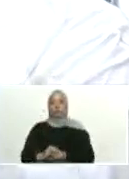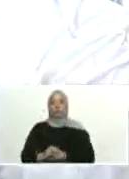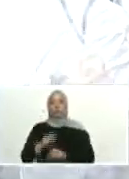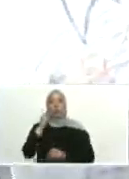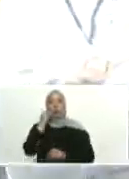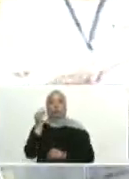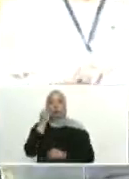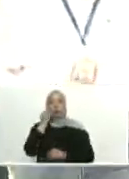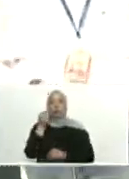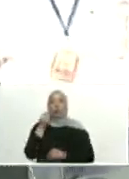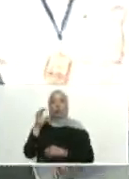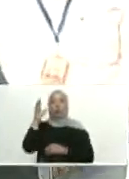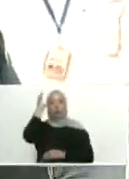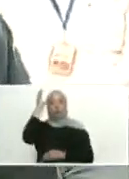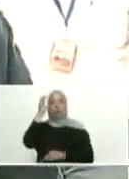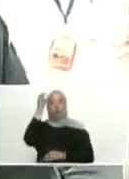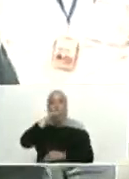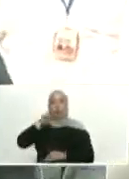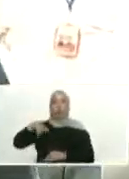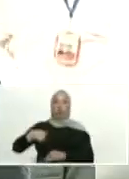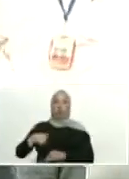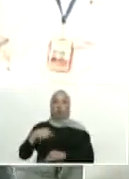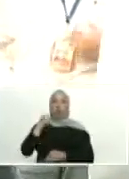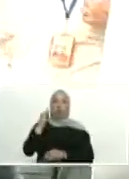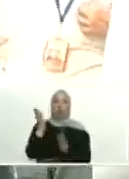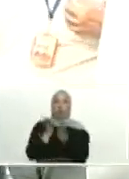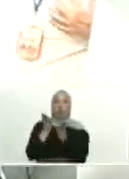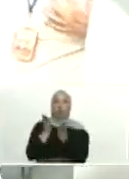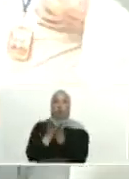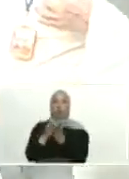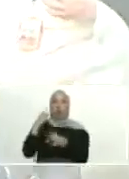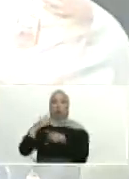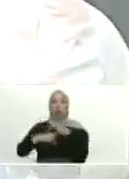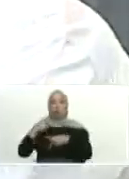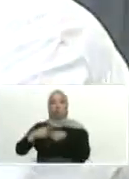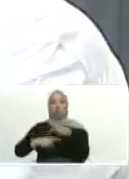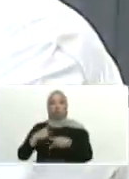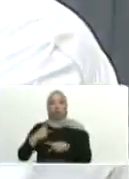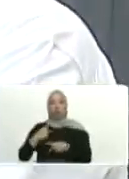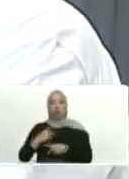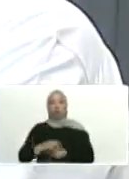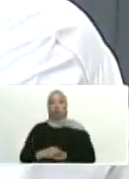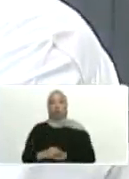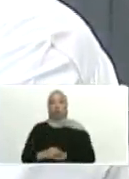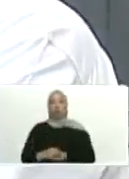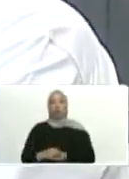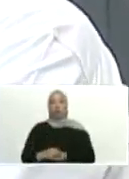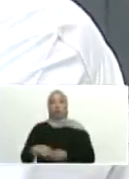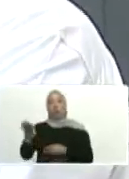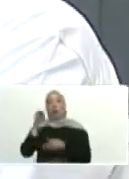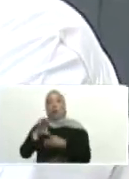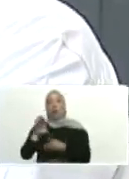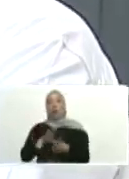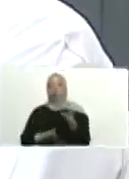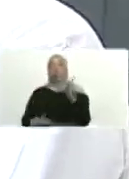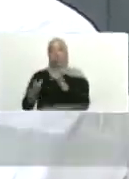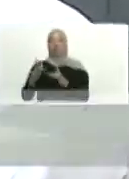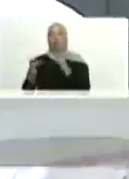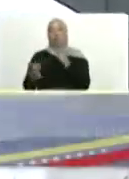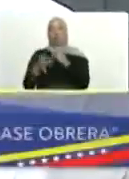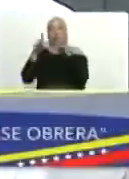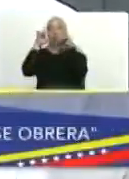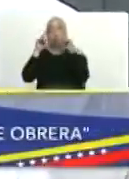experiencia y el conocimiento que tiene la clase Obrera de los procesos productivos el carácter científico y profesional